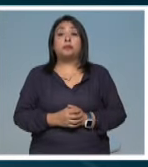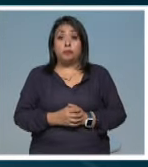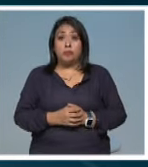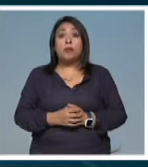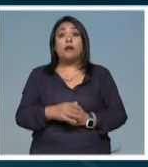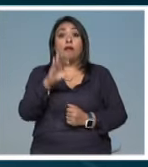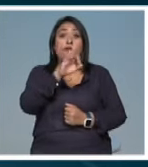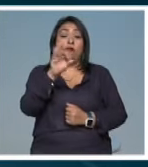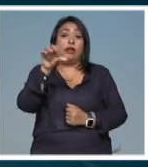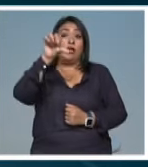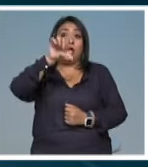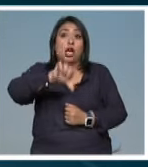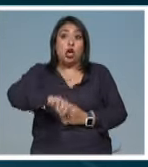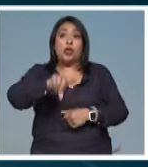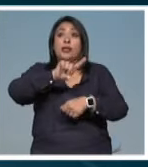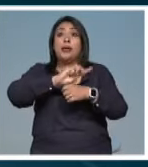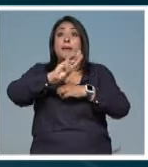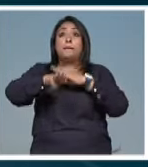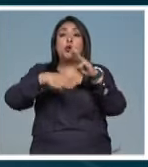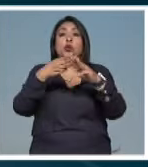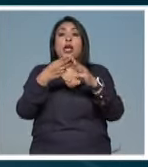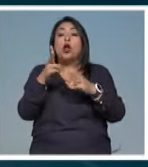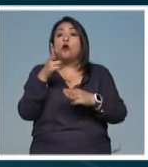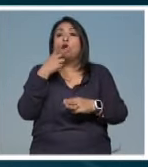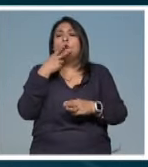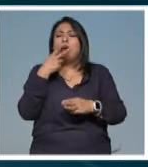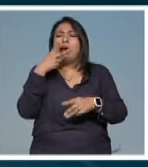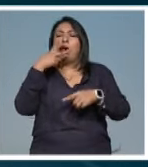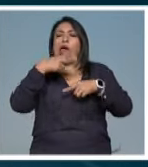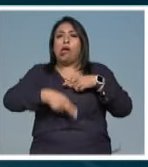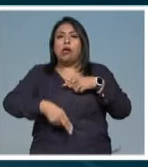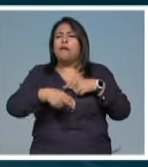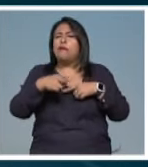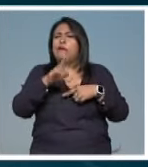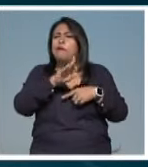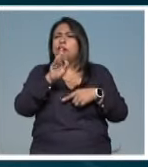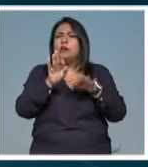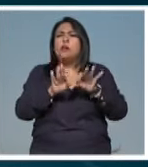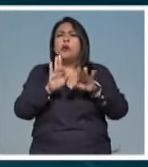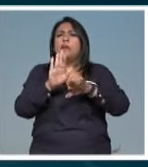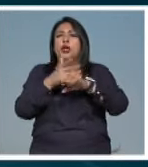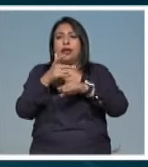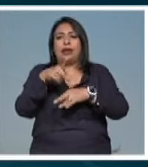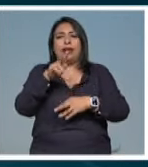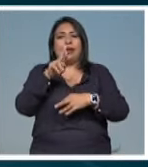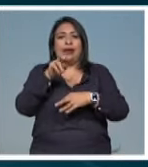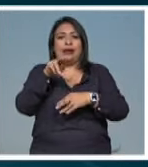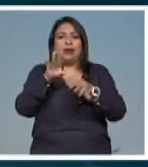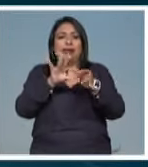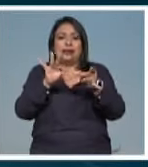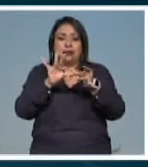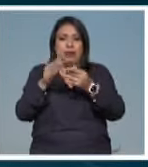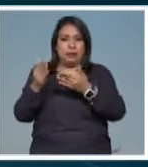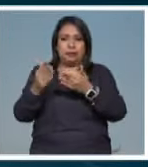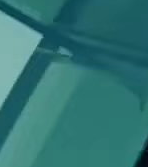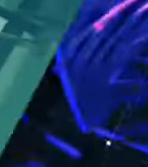Nuestra efeméride de hoy es el Día Mundial Sin Tabaco. ¿Por qué conmemorar esta fecha? Karen Rivera nos explica en la siguiente